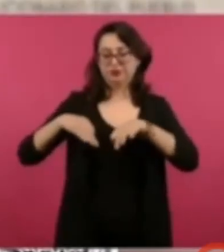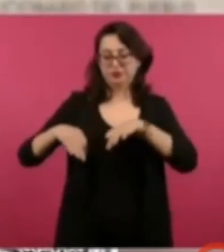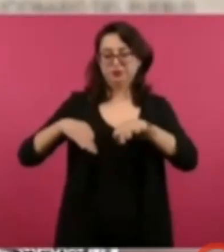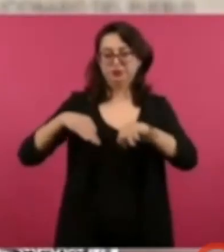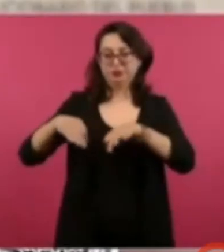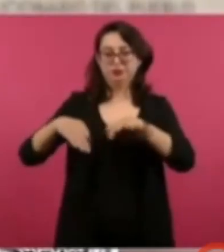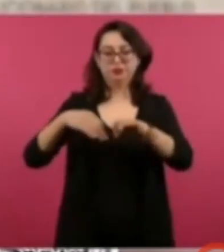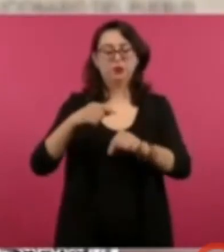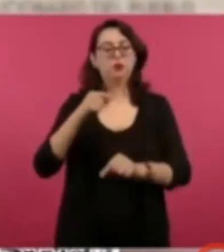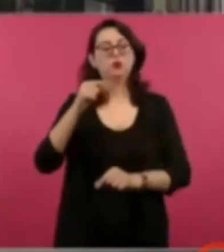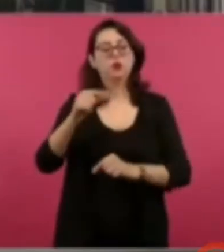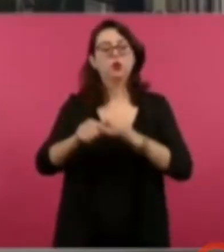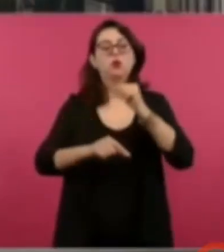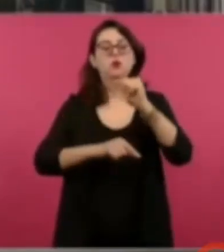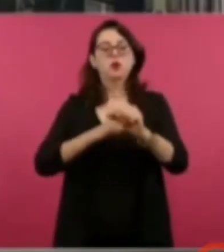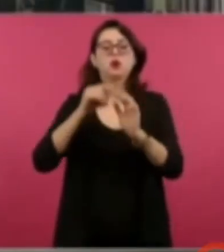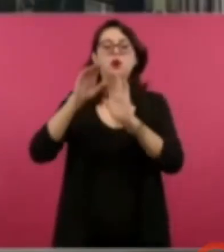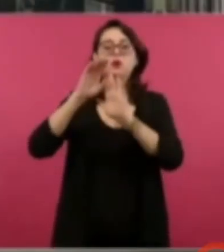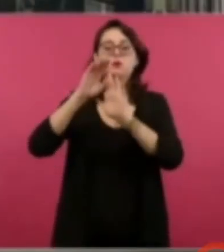A ver si ponemos